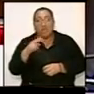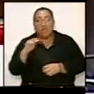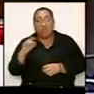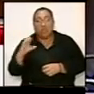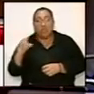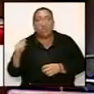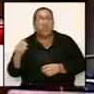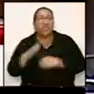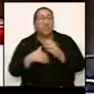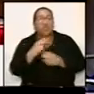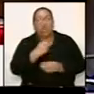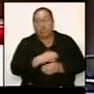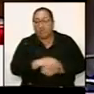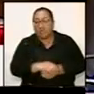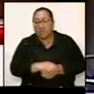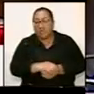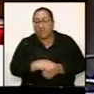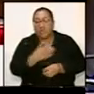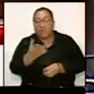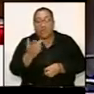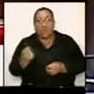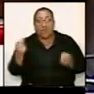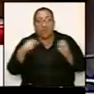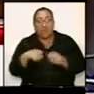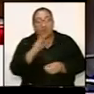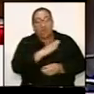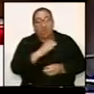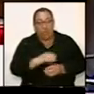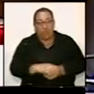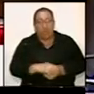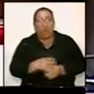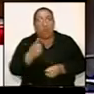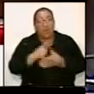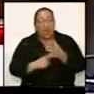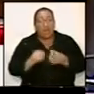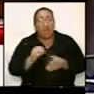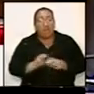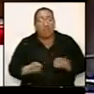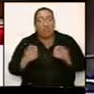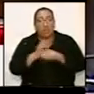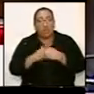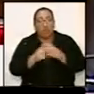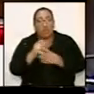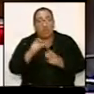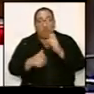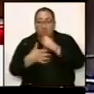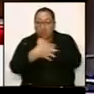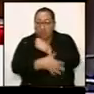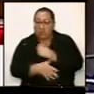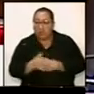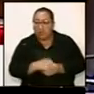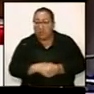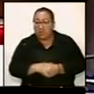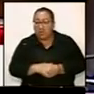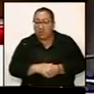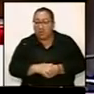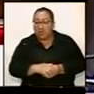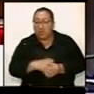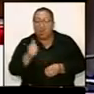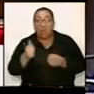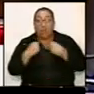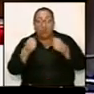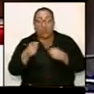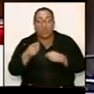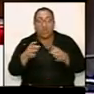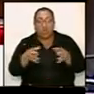los hospitales. Reclamamos la presencia del Estado para que la causa de los más pobres, que es por la cual lucha este partido,